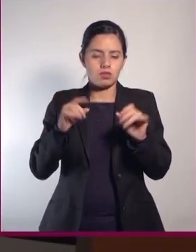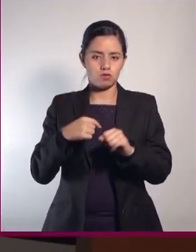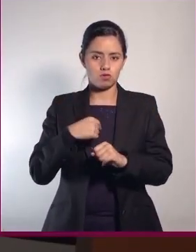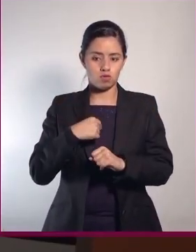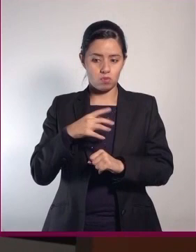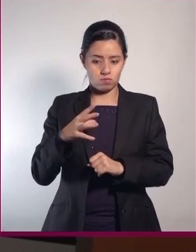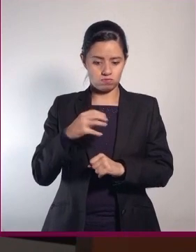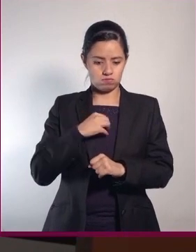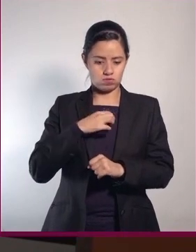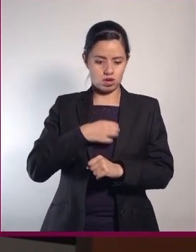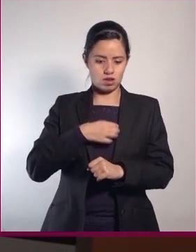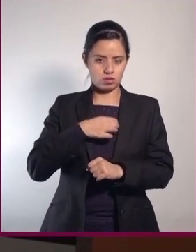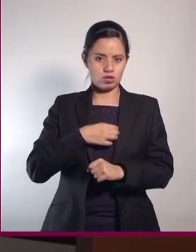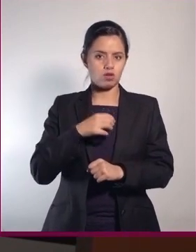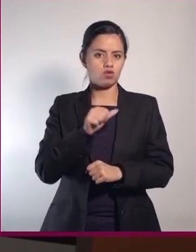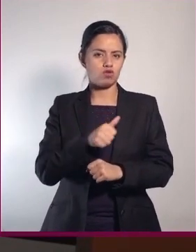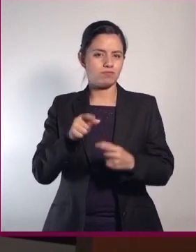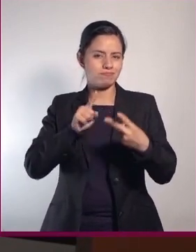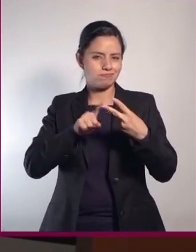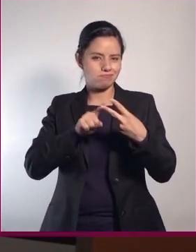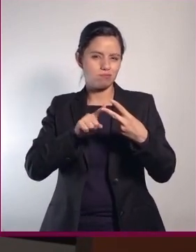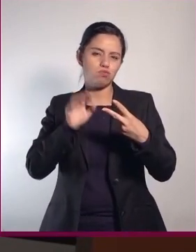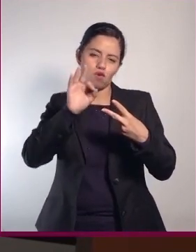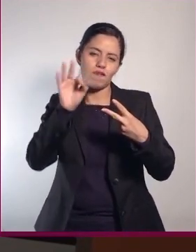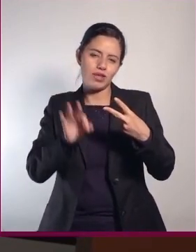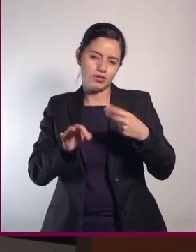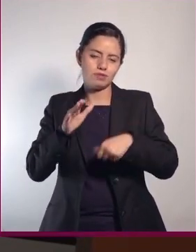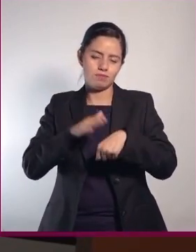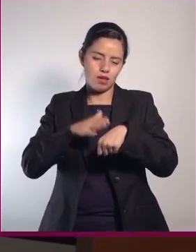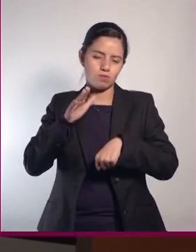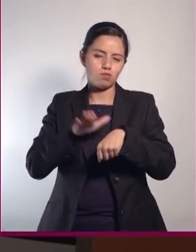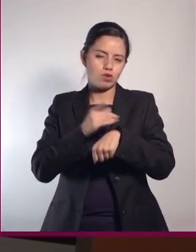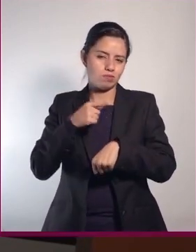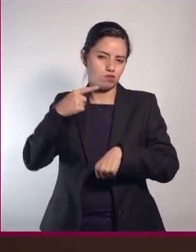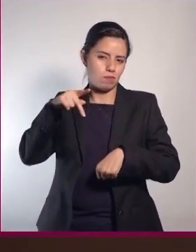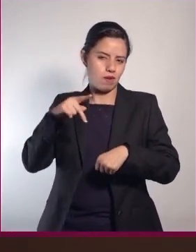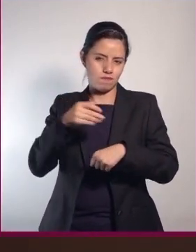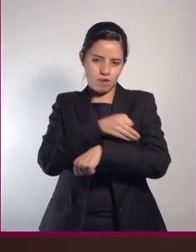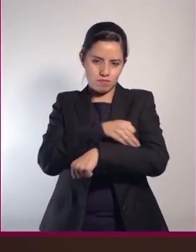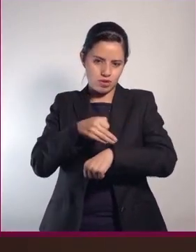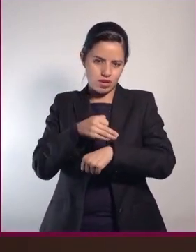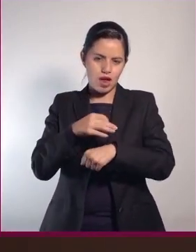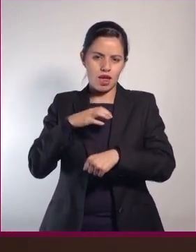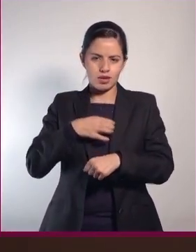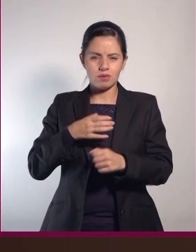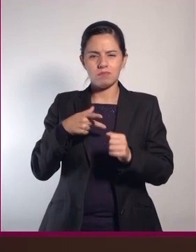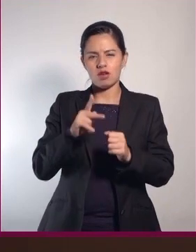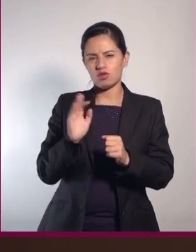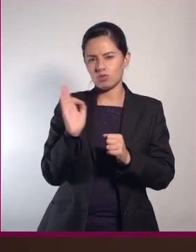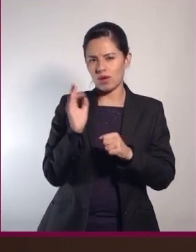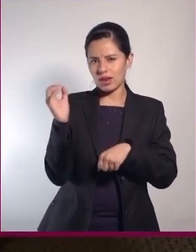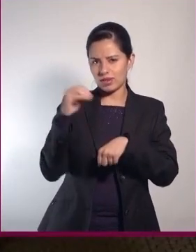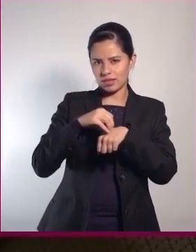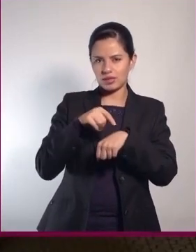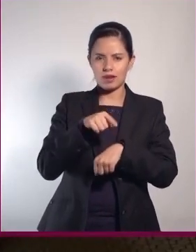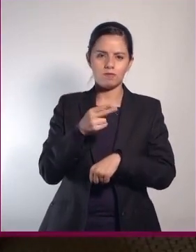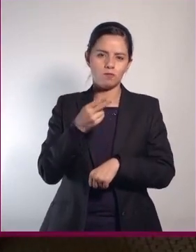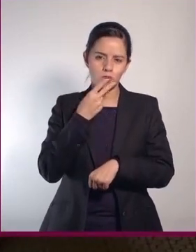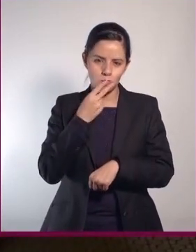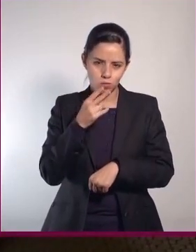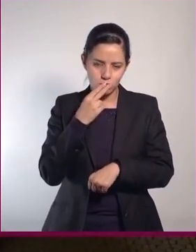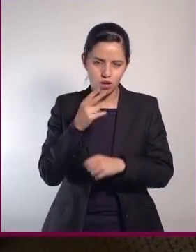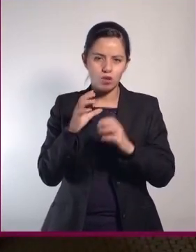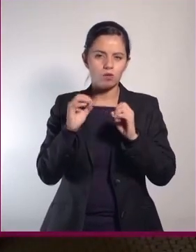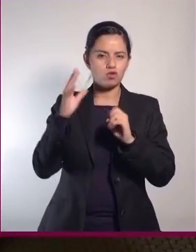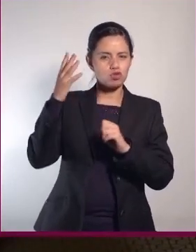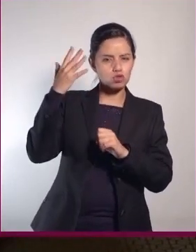poco mayor porque su familia tiene cáncer, pero se asocia a factores ambientales, como el cigarro o, por ejemplo, la